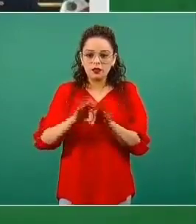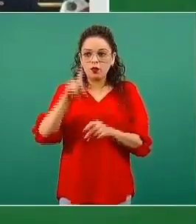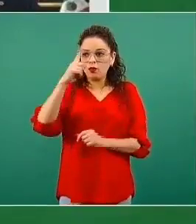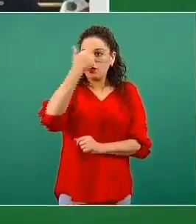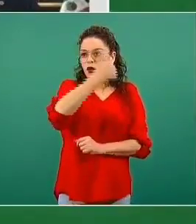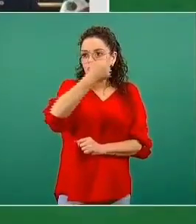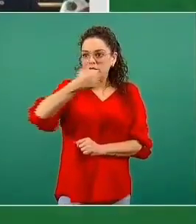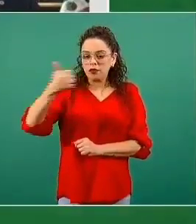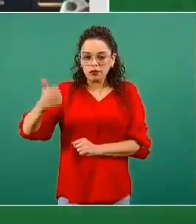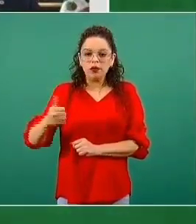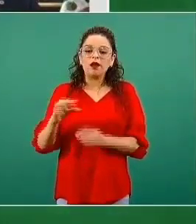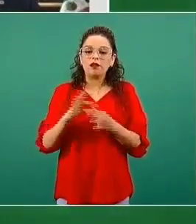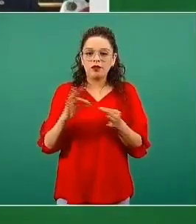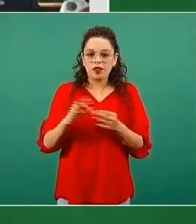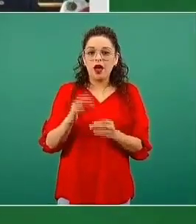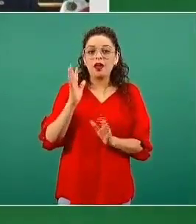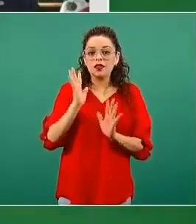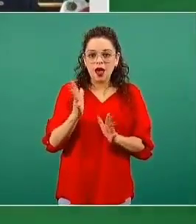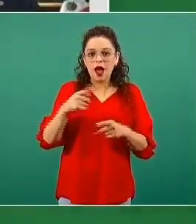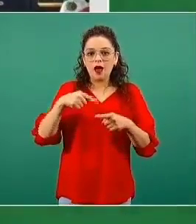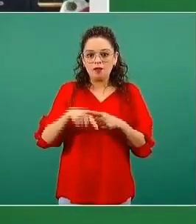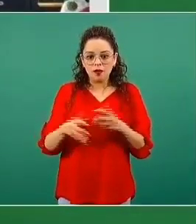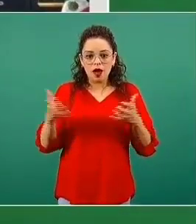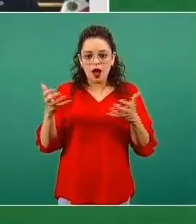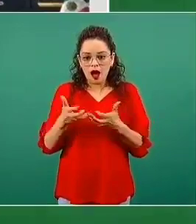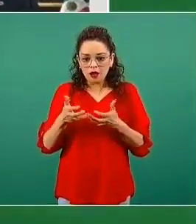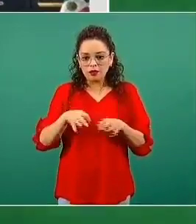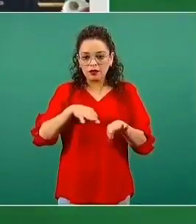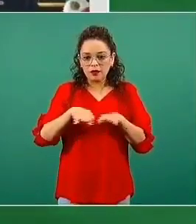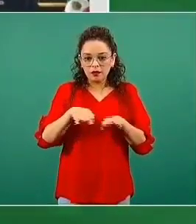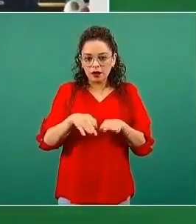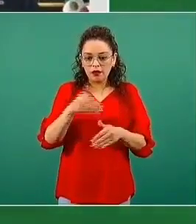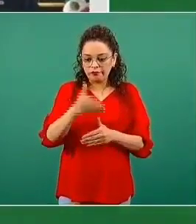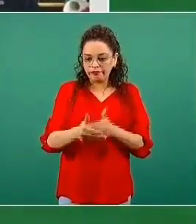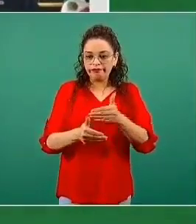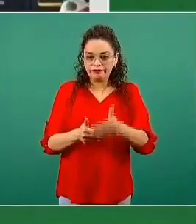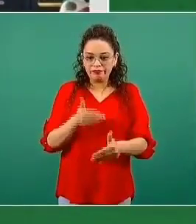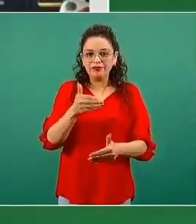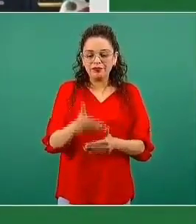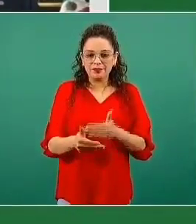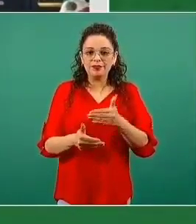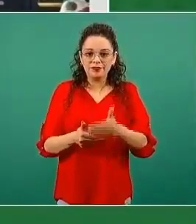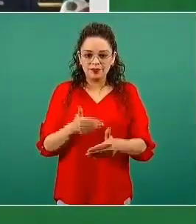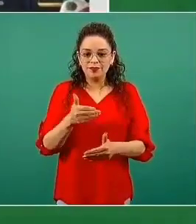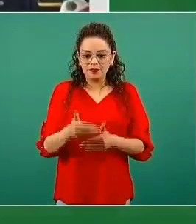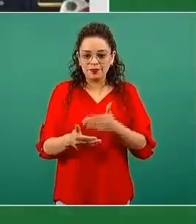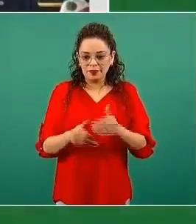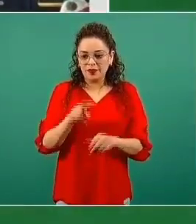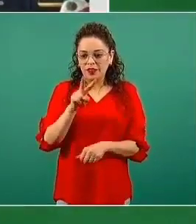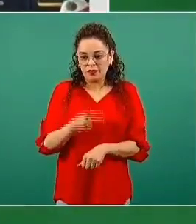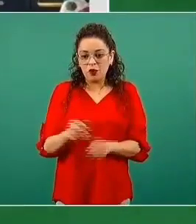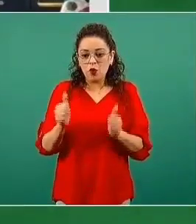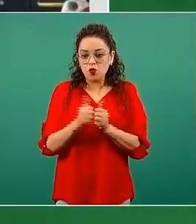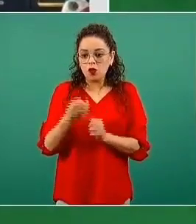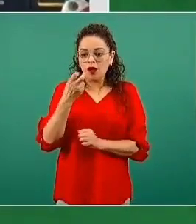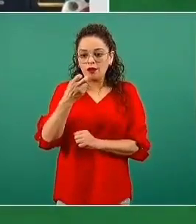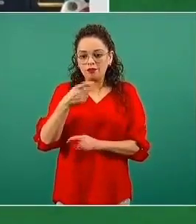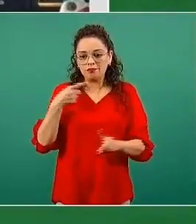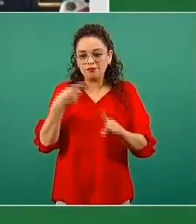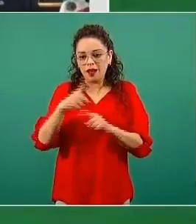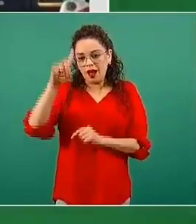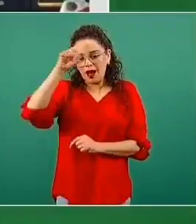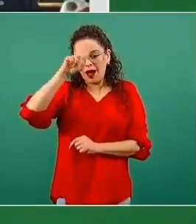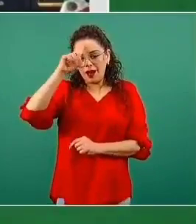de ellos, pues que ya se está trabajando en mucho de estos avances de manera cercana con estas recomendaciones.